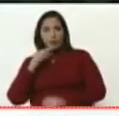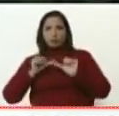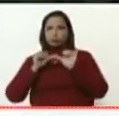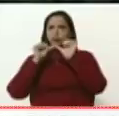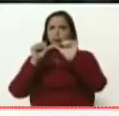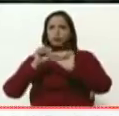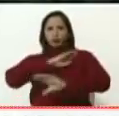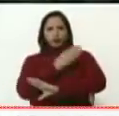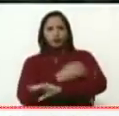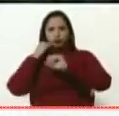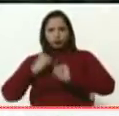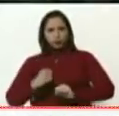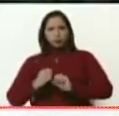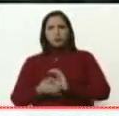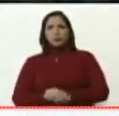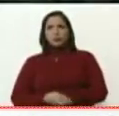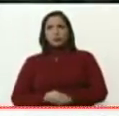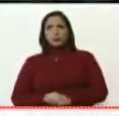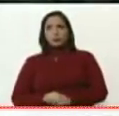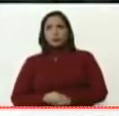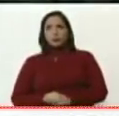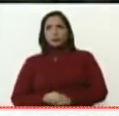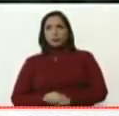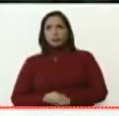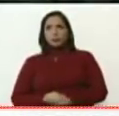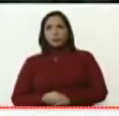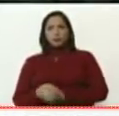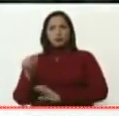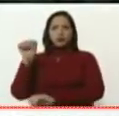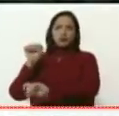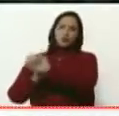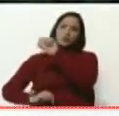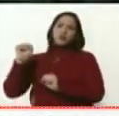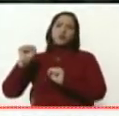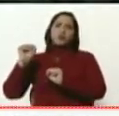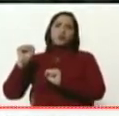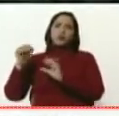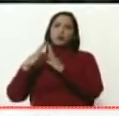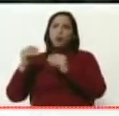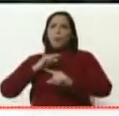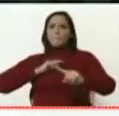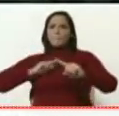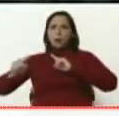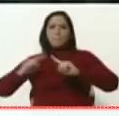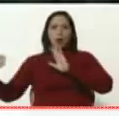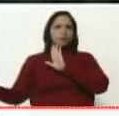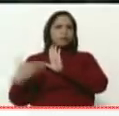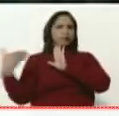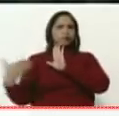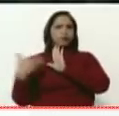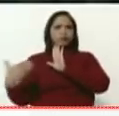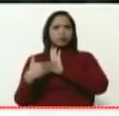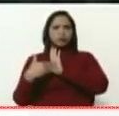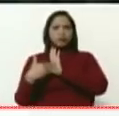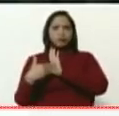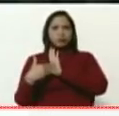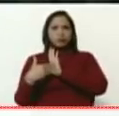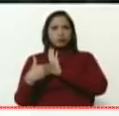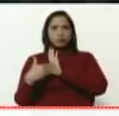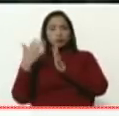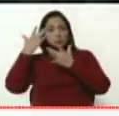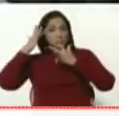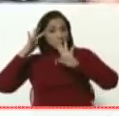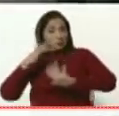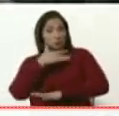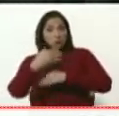se mantiene en estos momentos, y repelió toda la acción agresiva que se intentaba